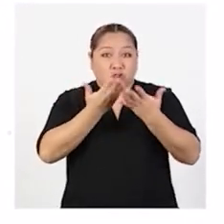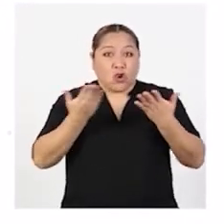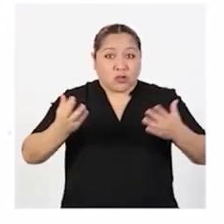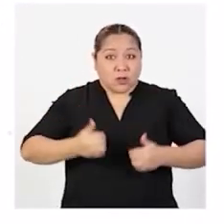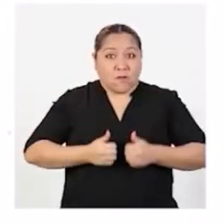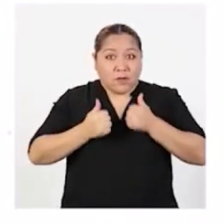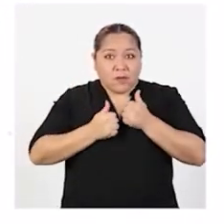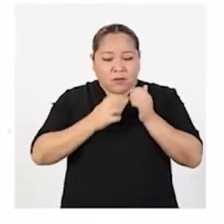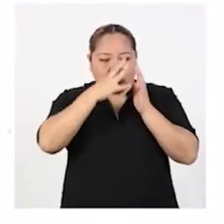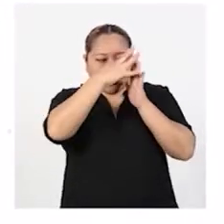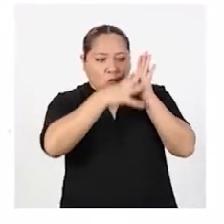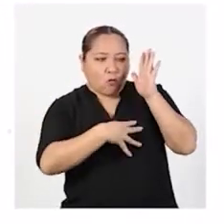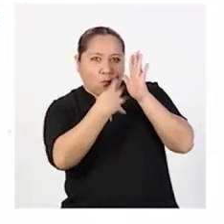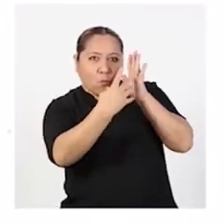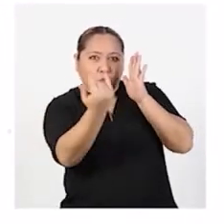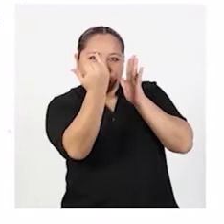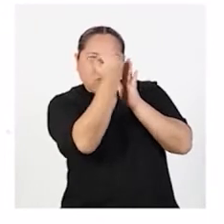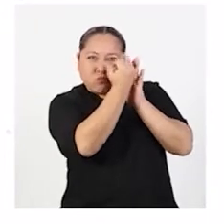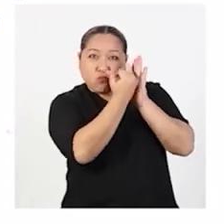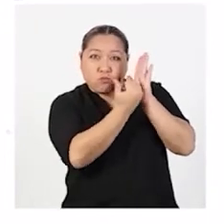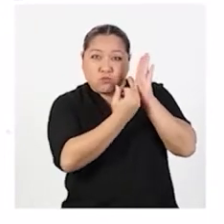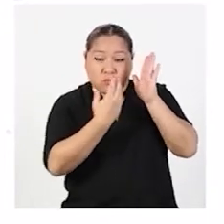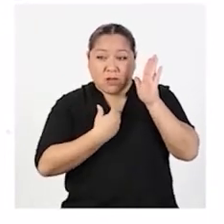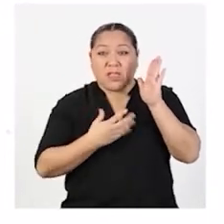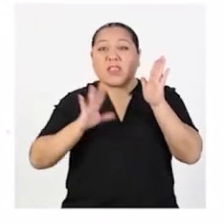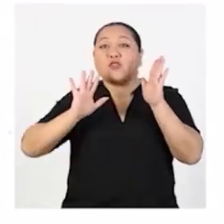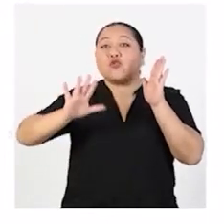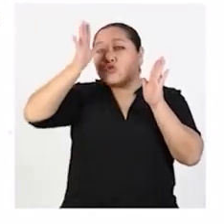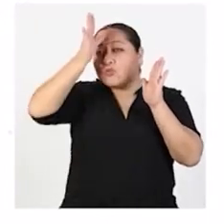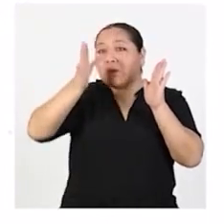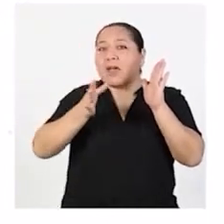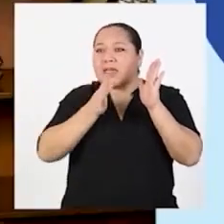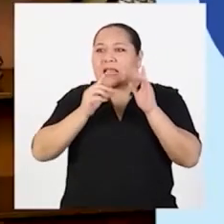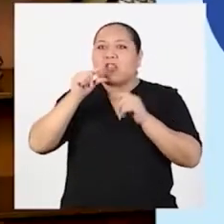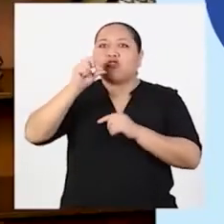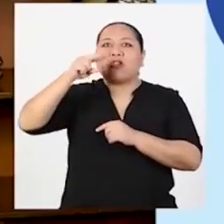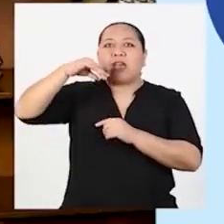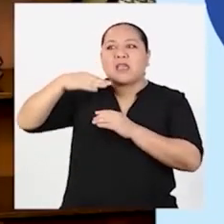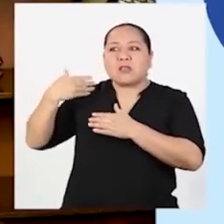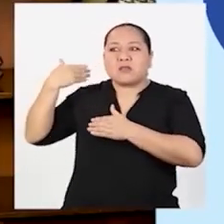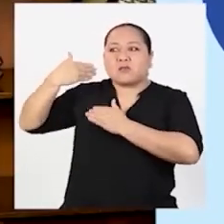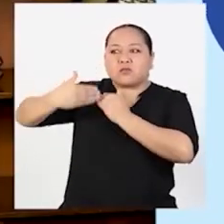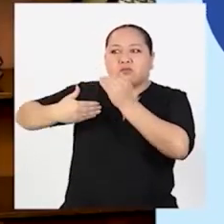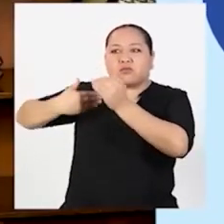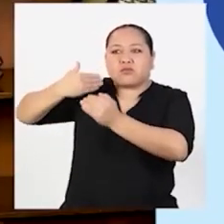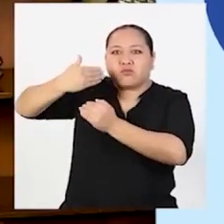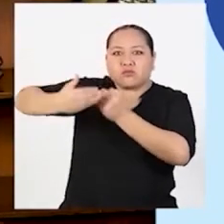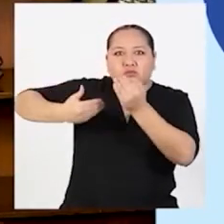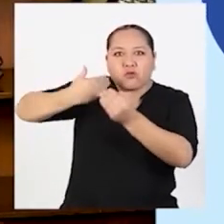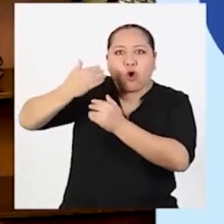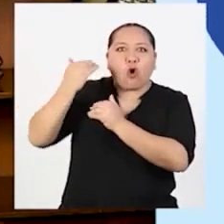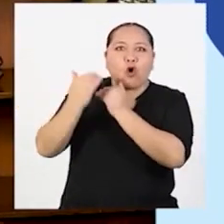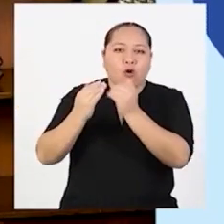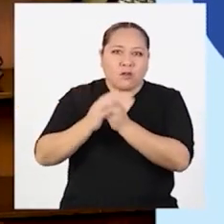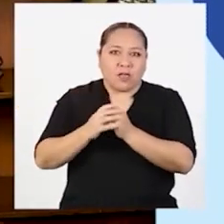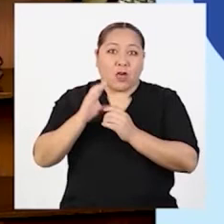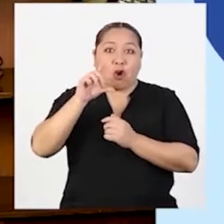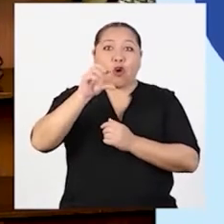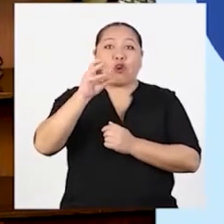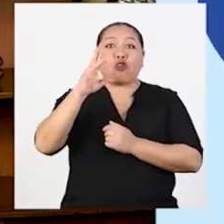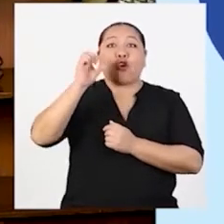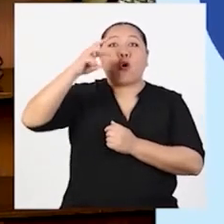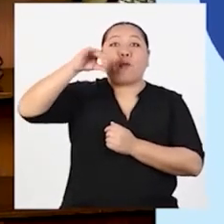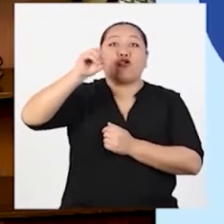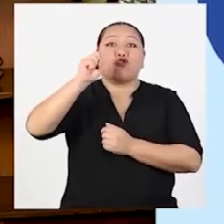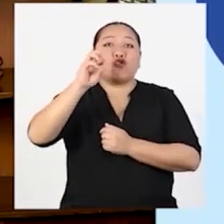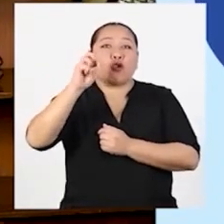99,9% de similitud genética, lo que permite invalidar el concepto biológico de raza. Segundo,